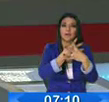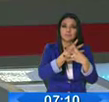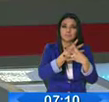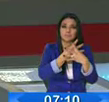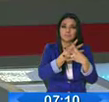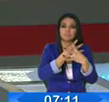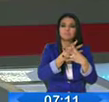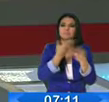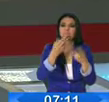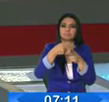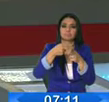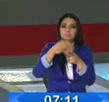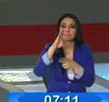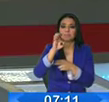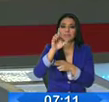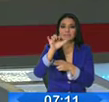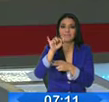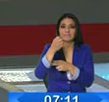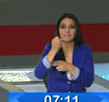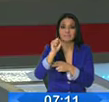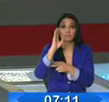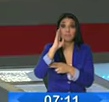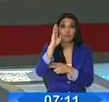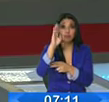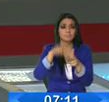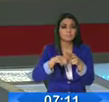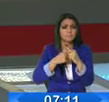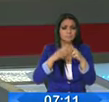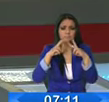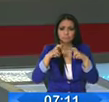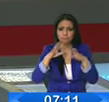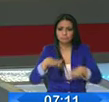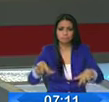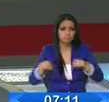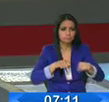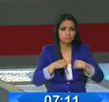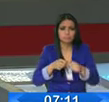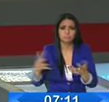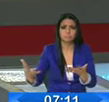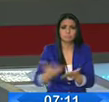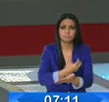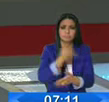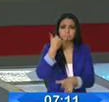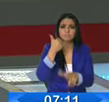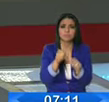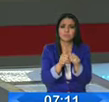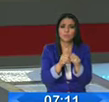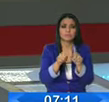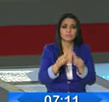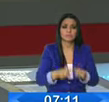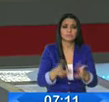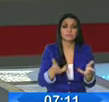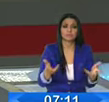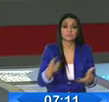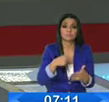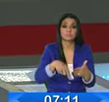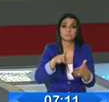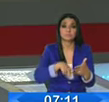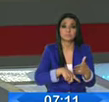el penal bellavista elementos policiales regresaron operativos en el que te comenzaron celulares y otros artículos prohibidos